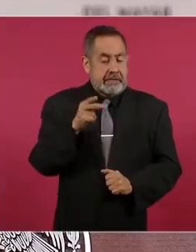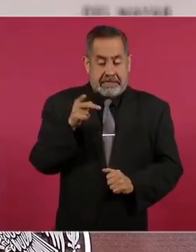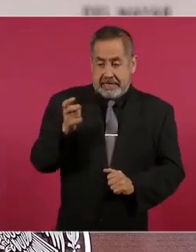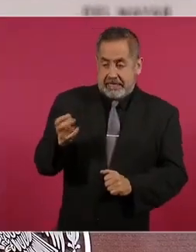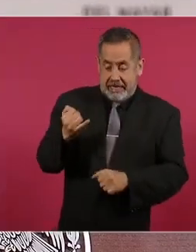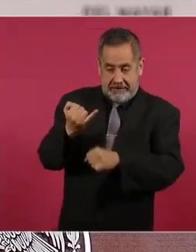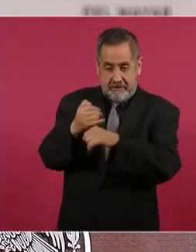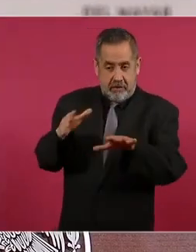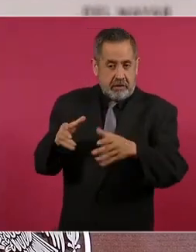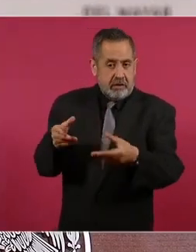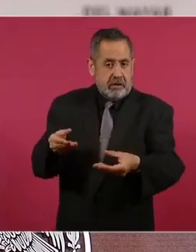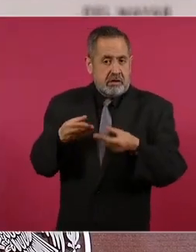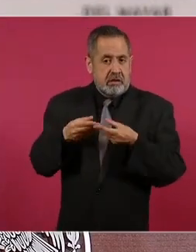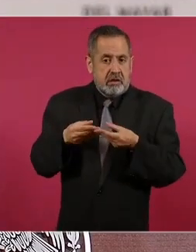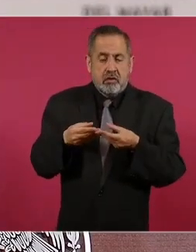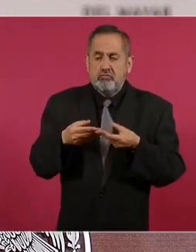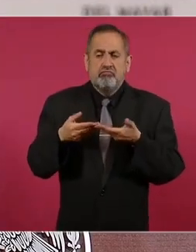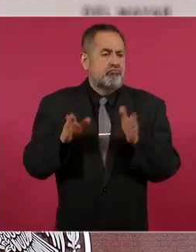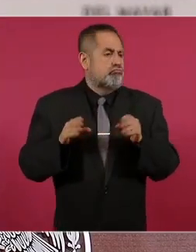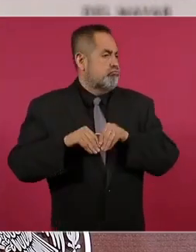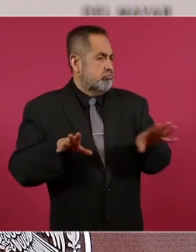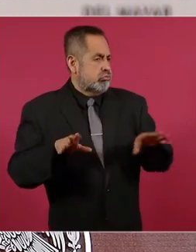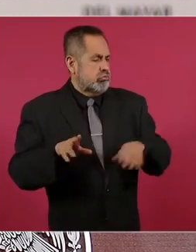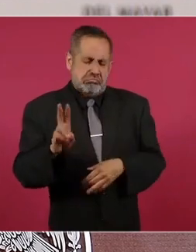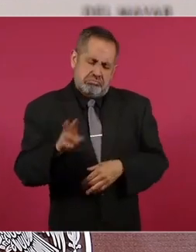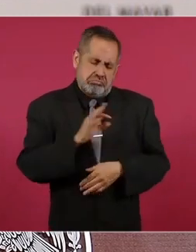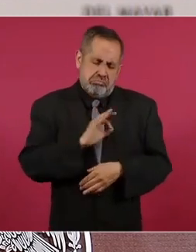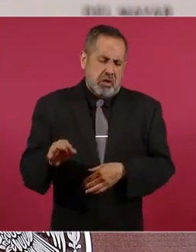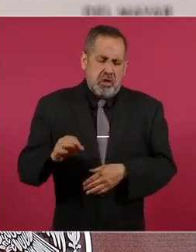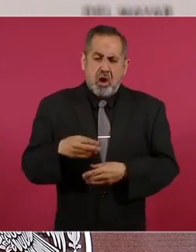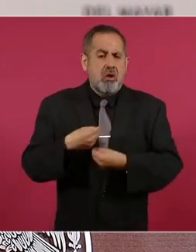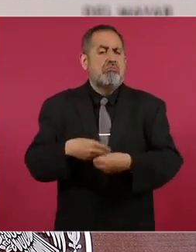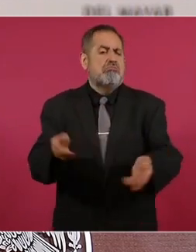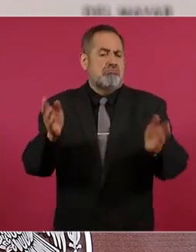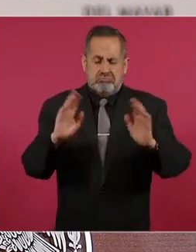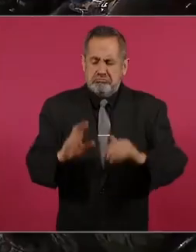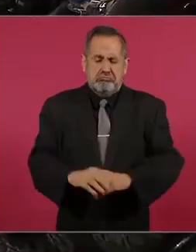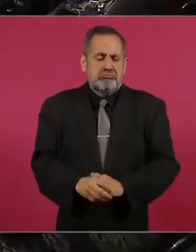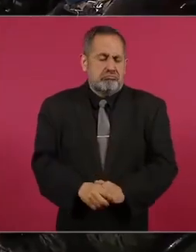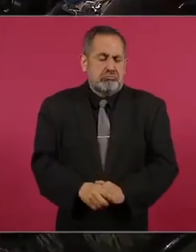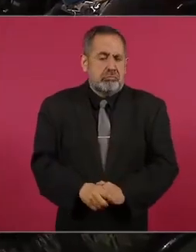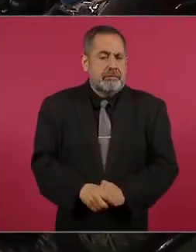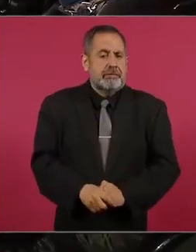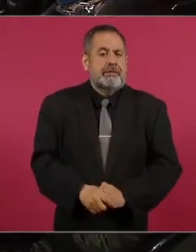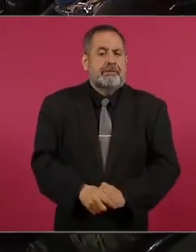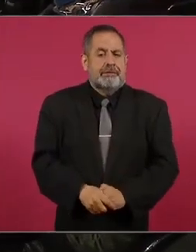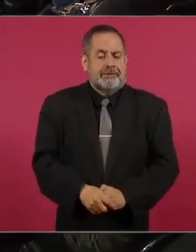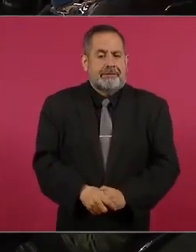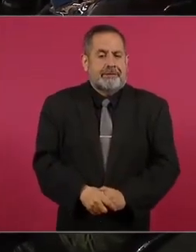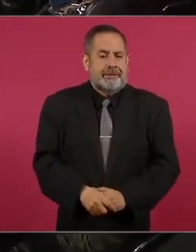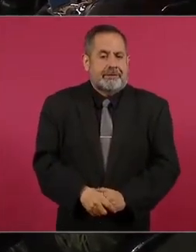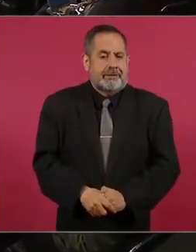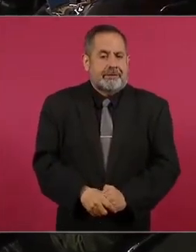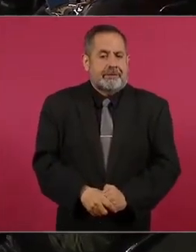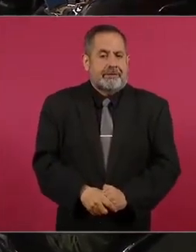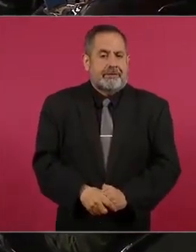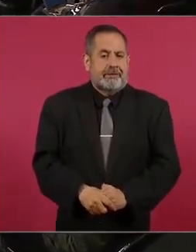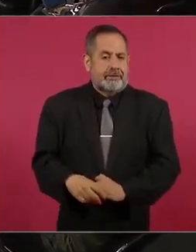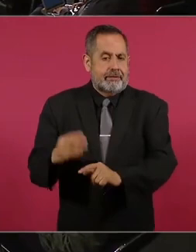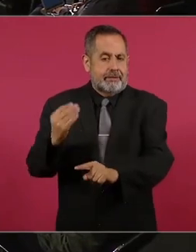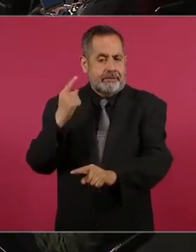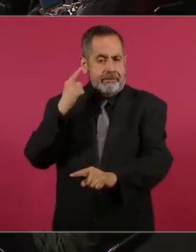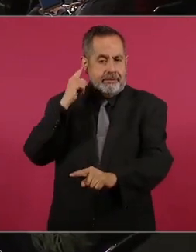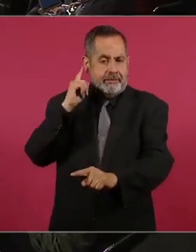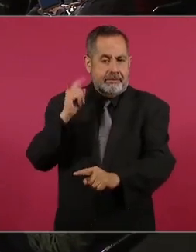información tomara el carácter público, inmediatamente la trasladamos. ¿Y hay un estimado de cuándo se terminarán esas